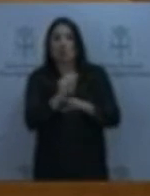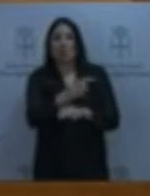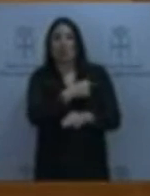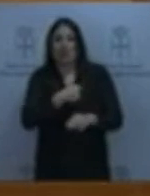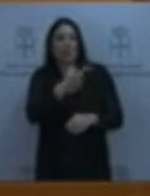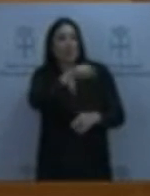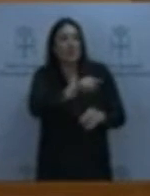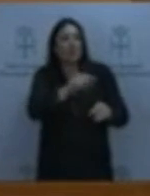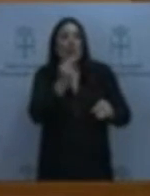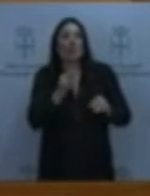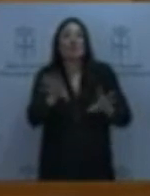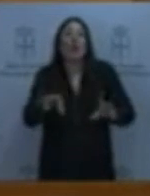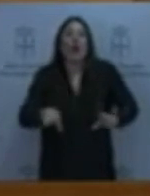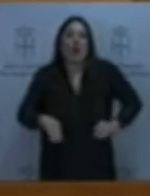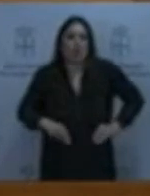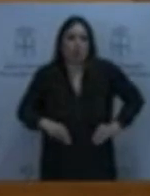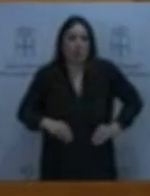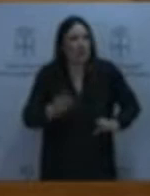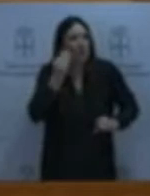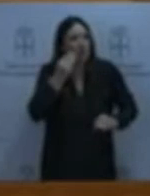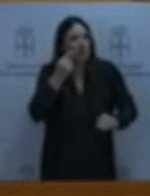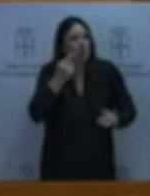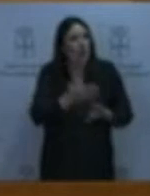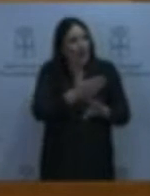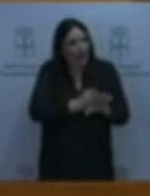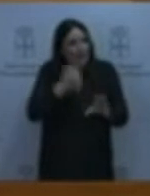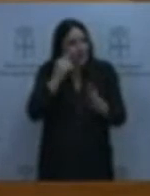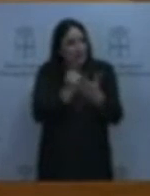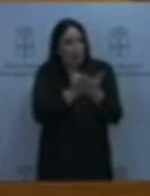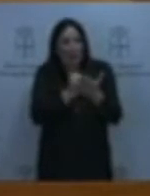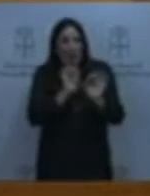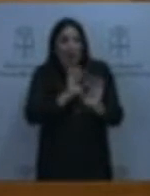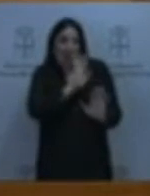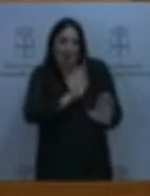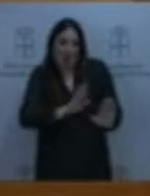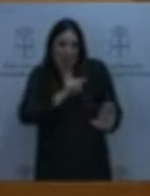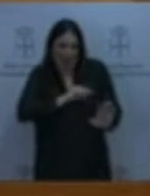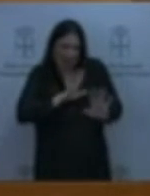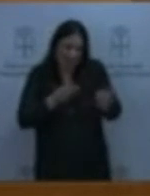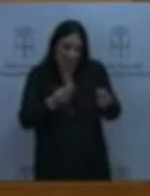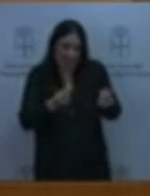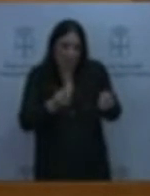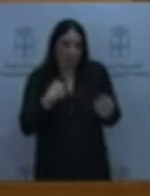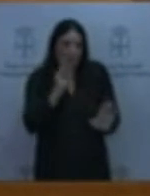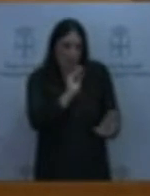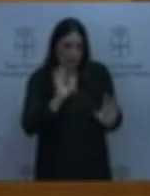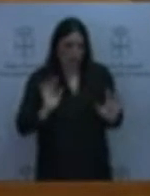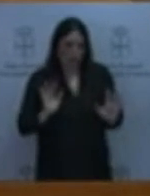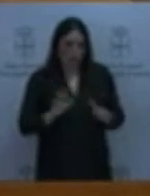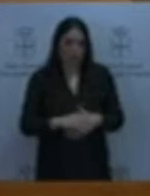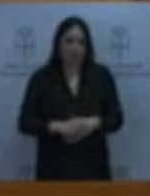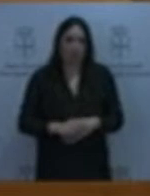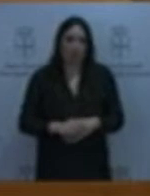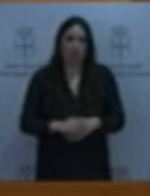compromiso, creo que sin haber hecho las verificaciones oportunas internamente. Tengo la sensación. Yo le pregunto.